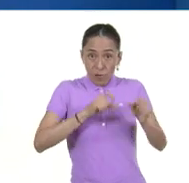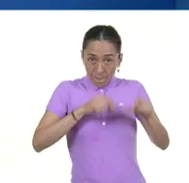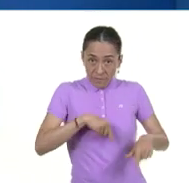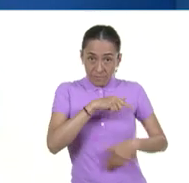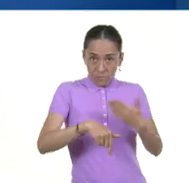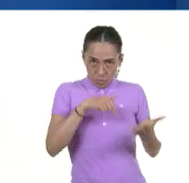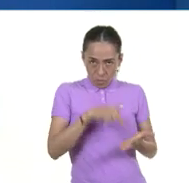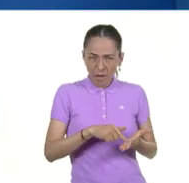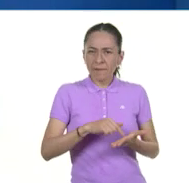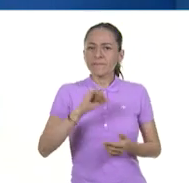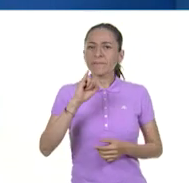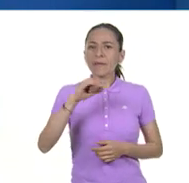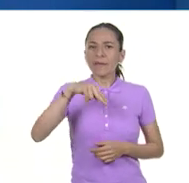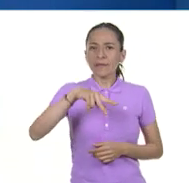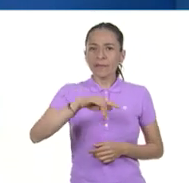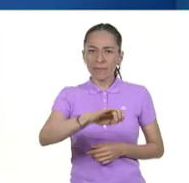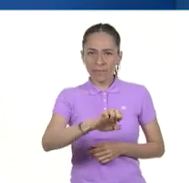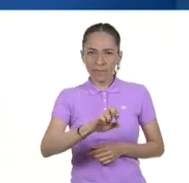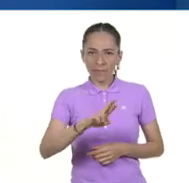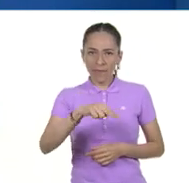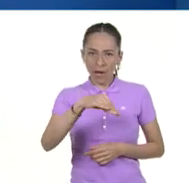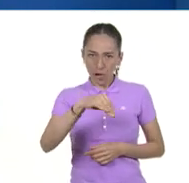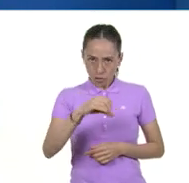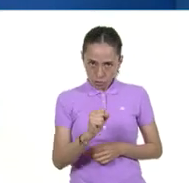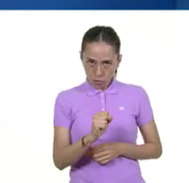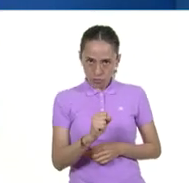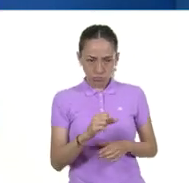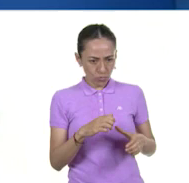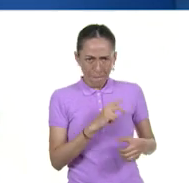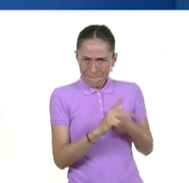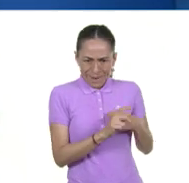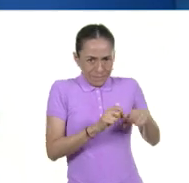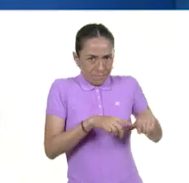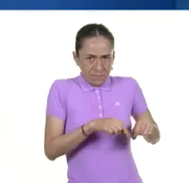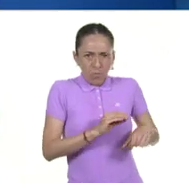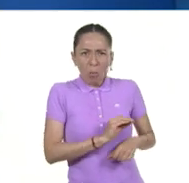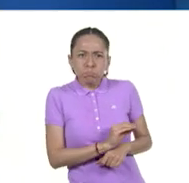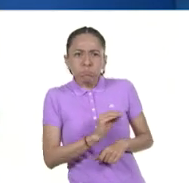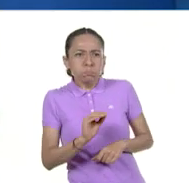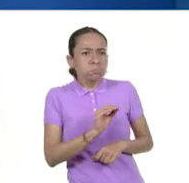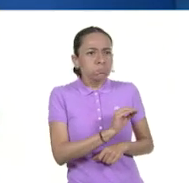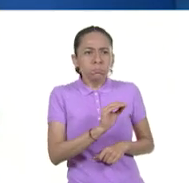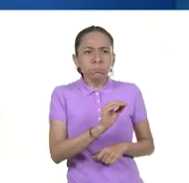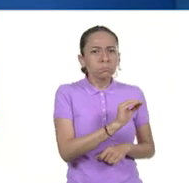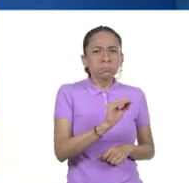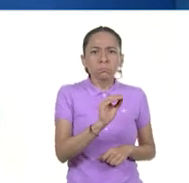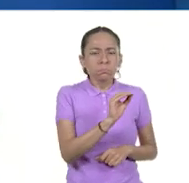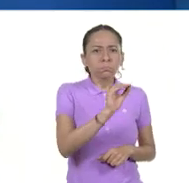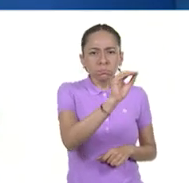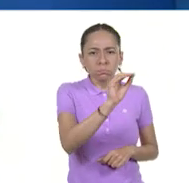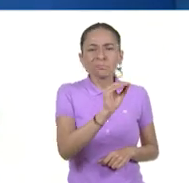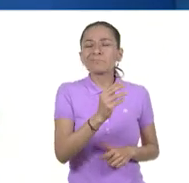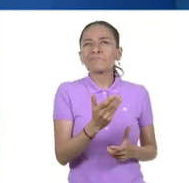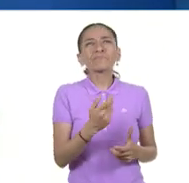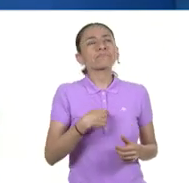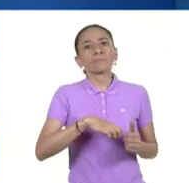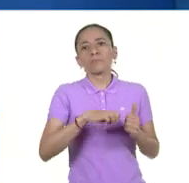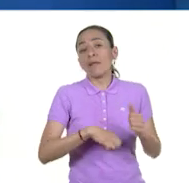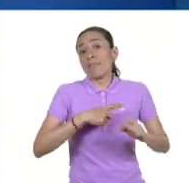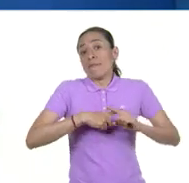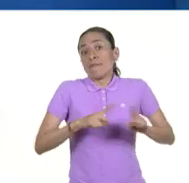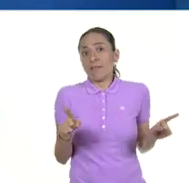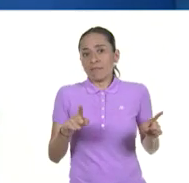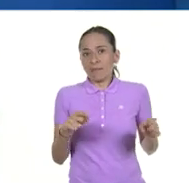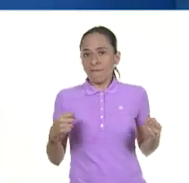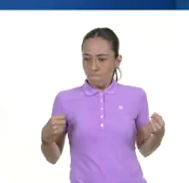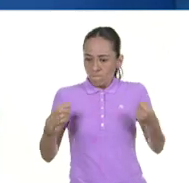cambian de lugar de residencia sin salir de su país. Muy distinto caso es cuando las personas rebasan las